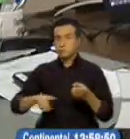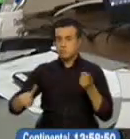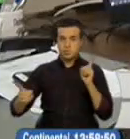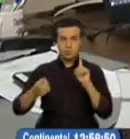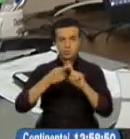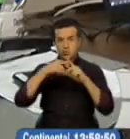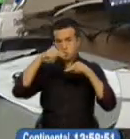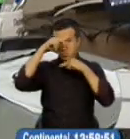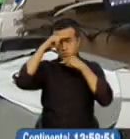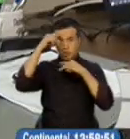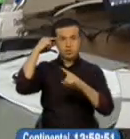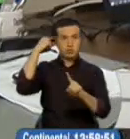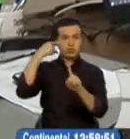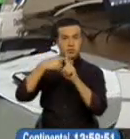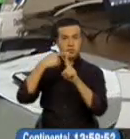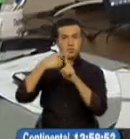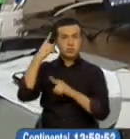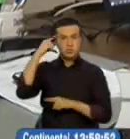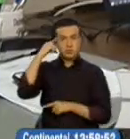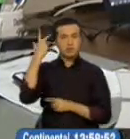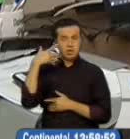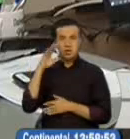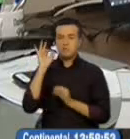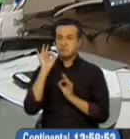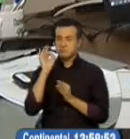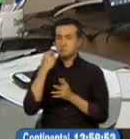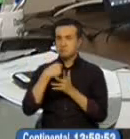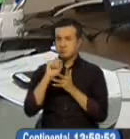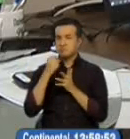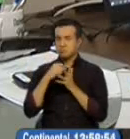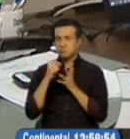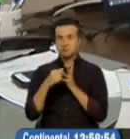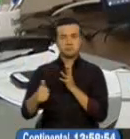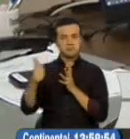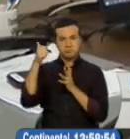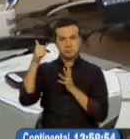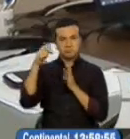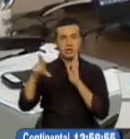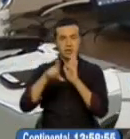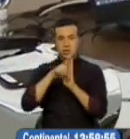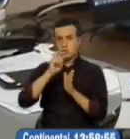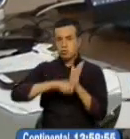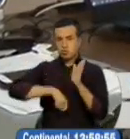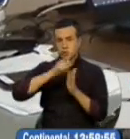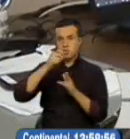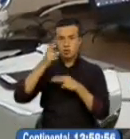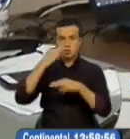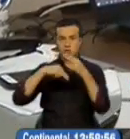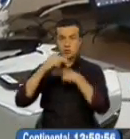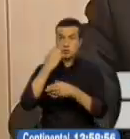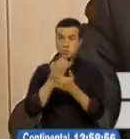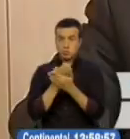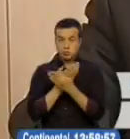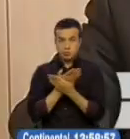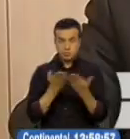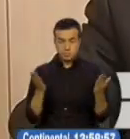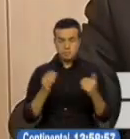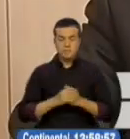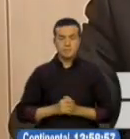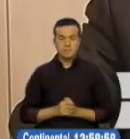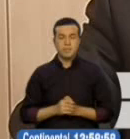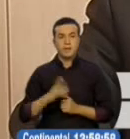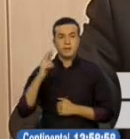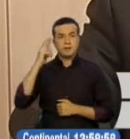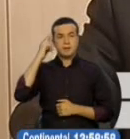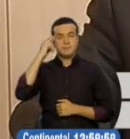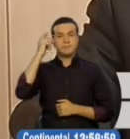buena noticia es que el gobierno está cumpliendo con eso y es una buena señal para los mercados económicos. Y lo